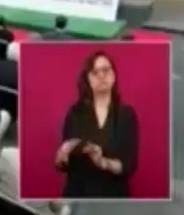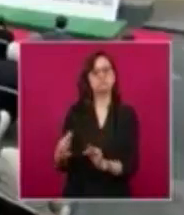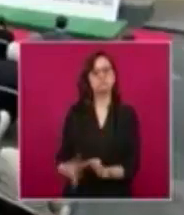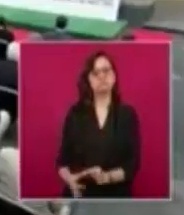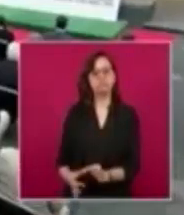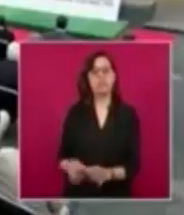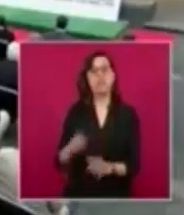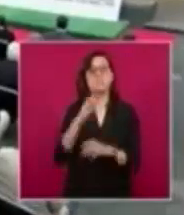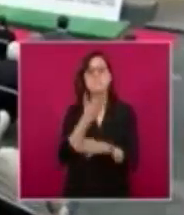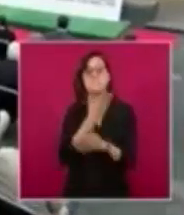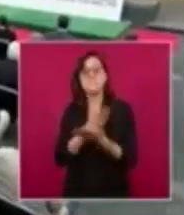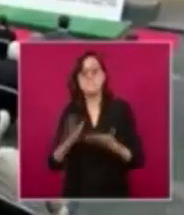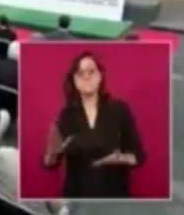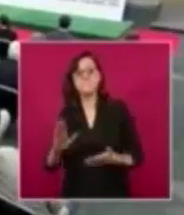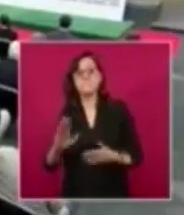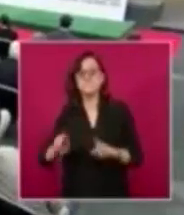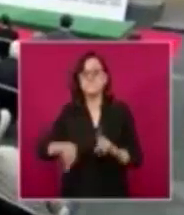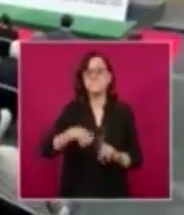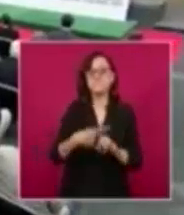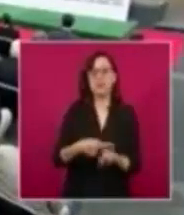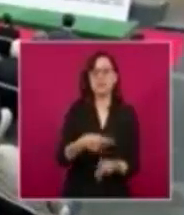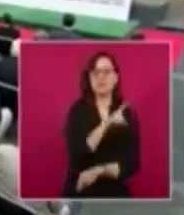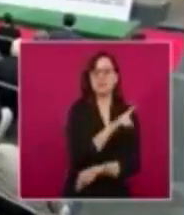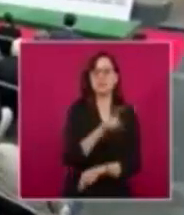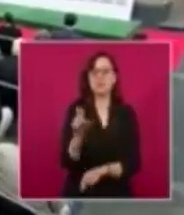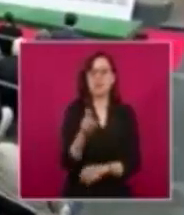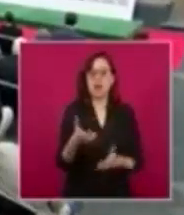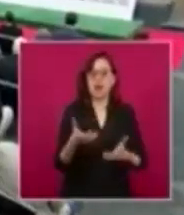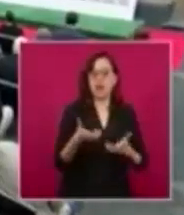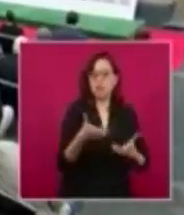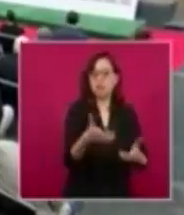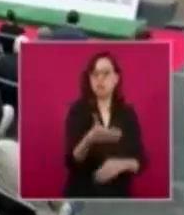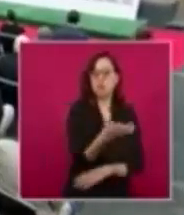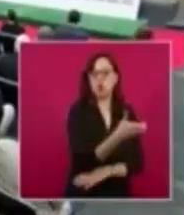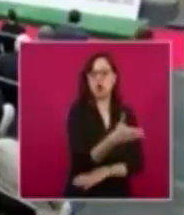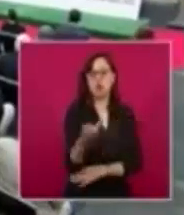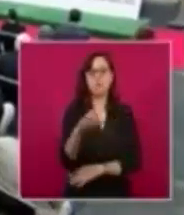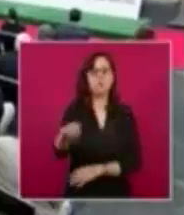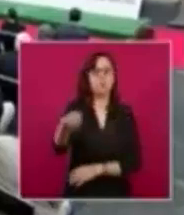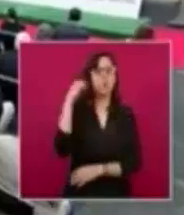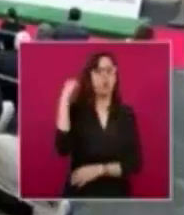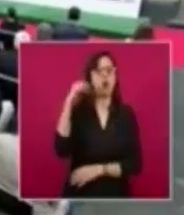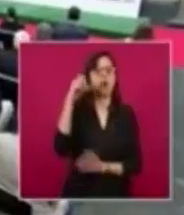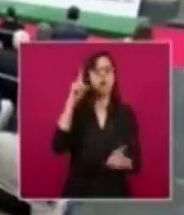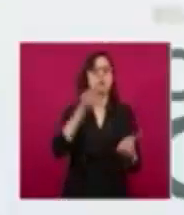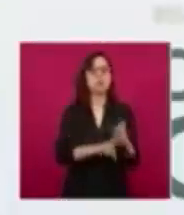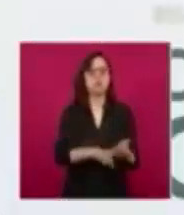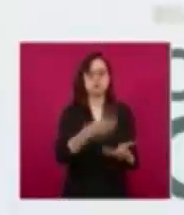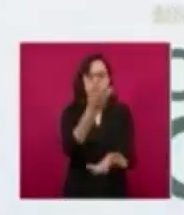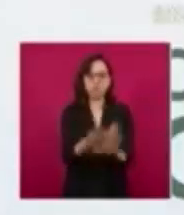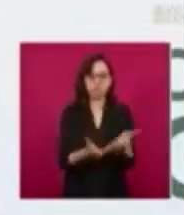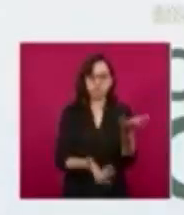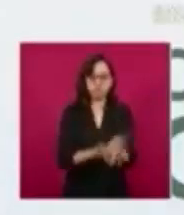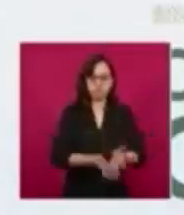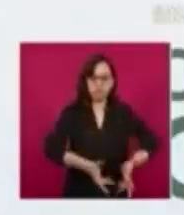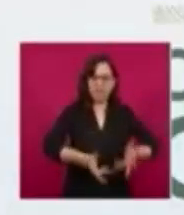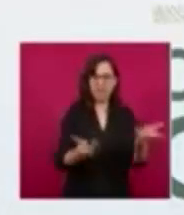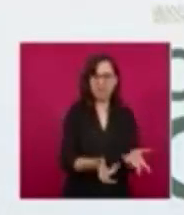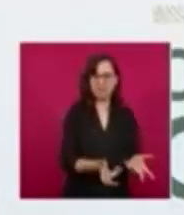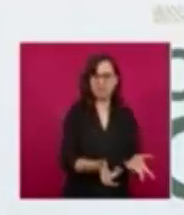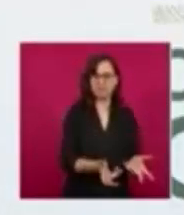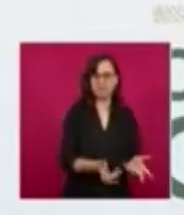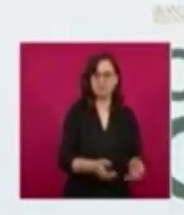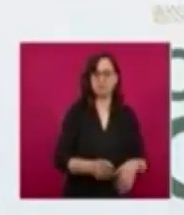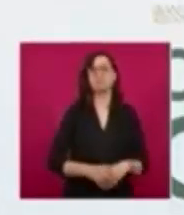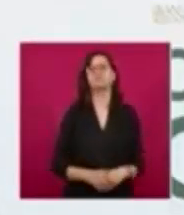revisas otros informes en sexenios anteriores, pues había críticas, había propuestas de política pública,